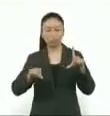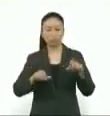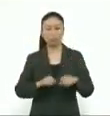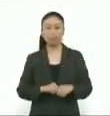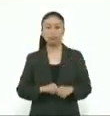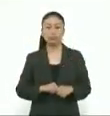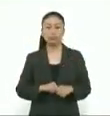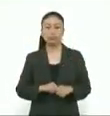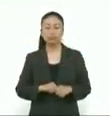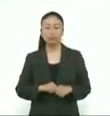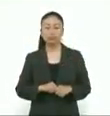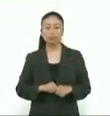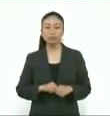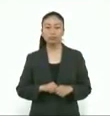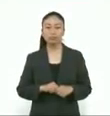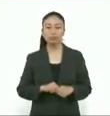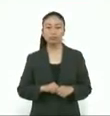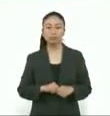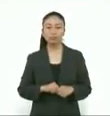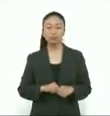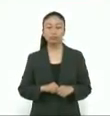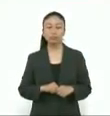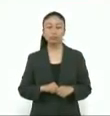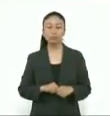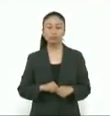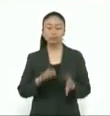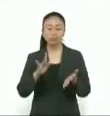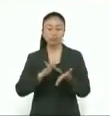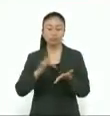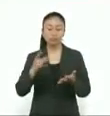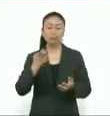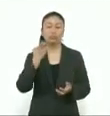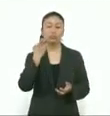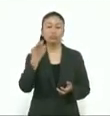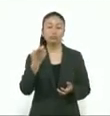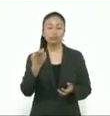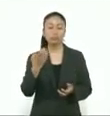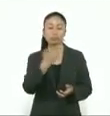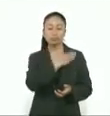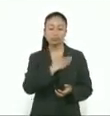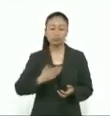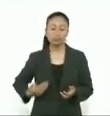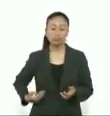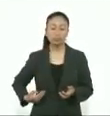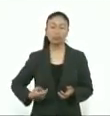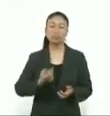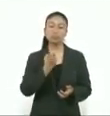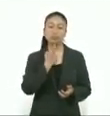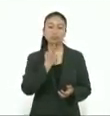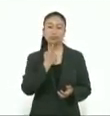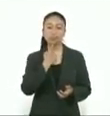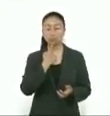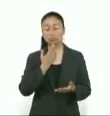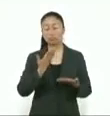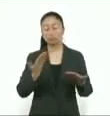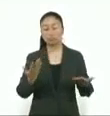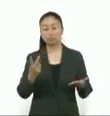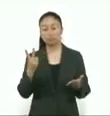a la presidencia de la República Andrés Manuel López Obrador en el